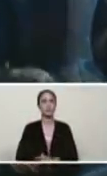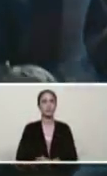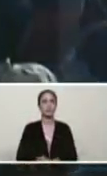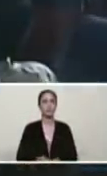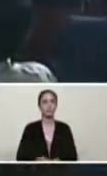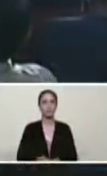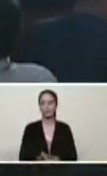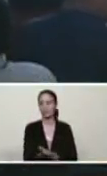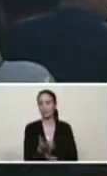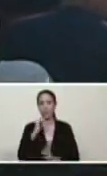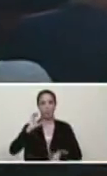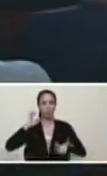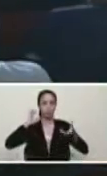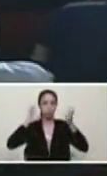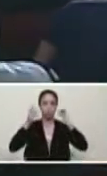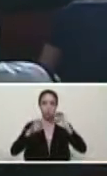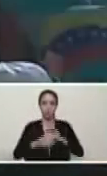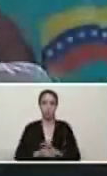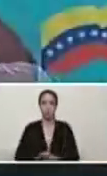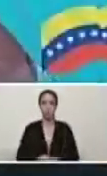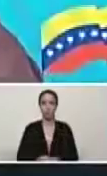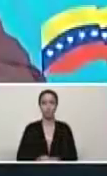Nivel de locura, mira.